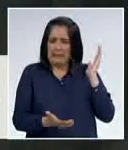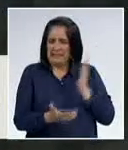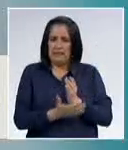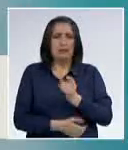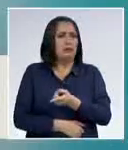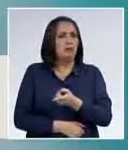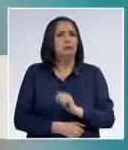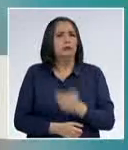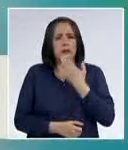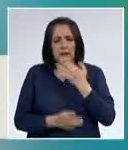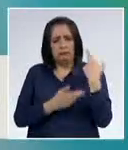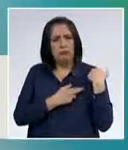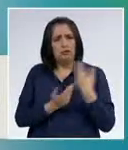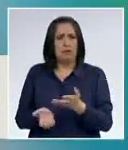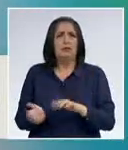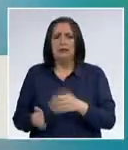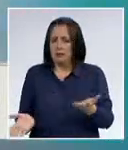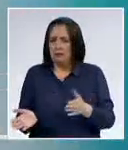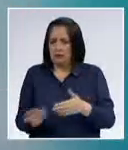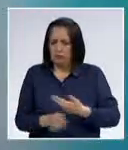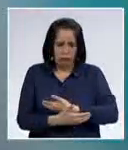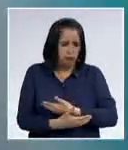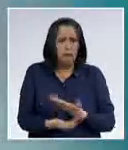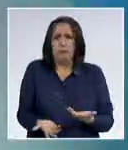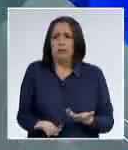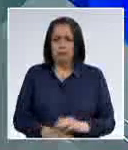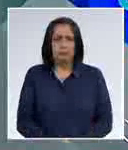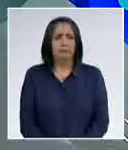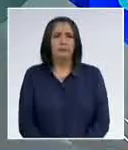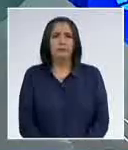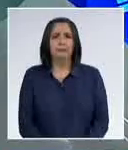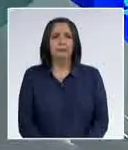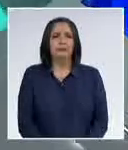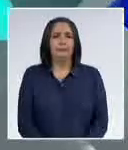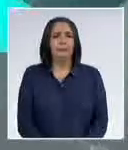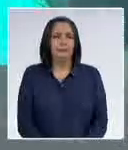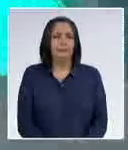quien sería la responsable de haberle quitado a su engreído para siempre.